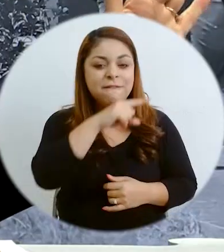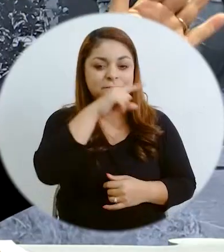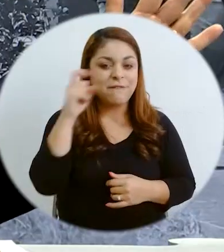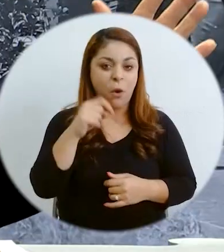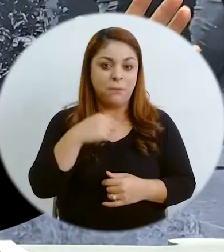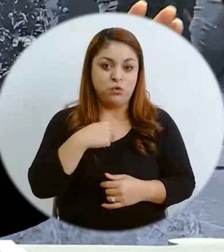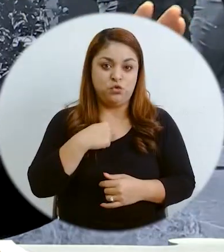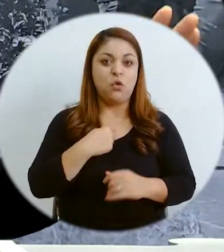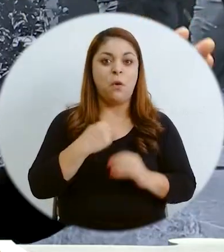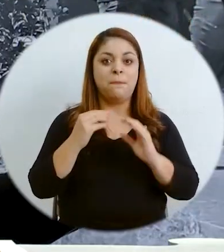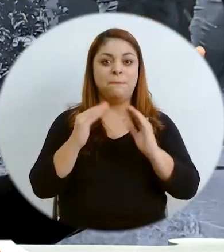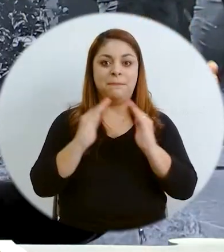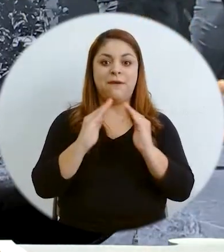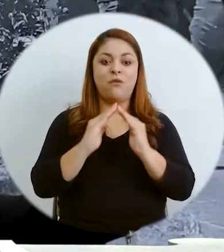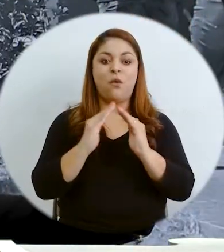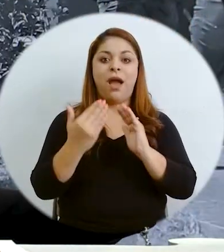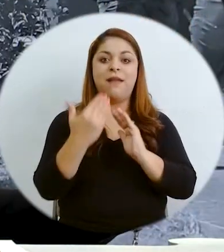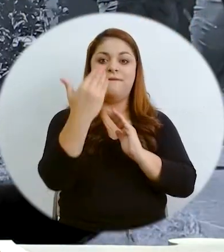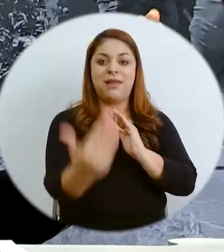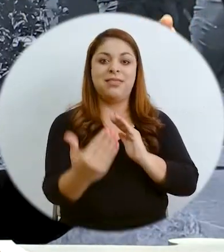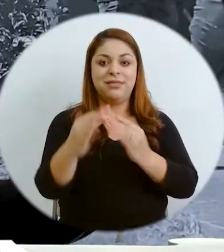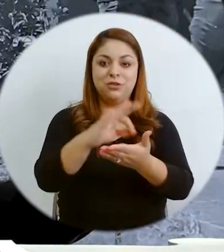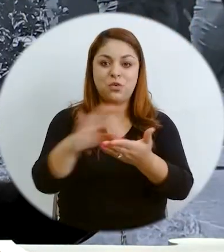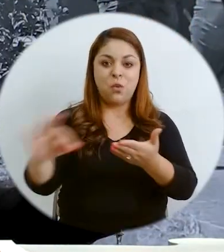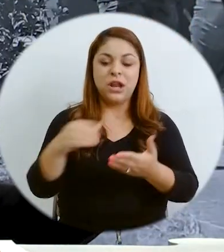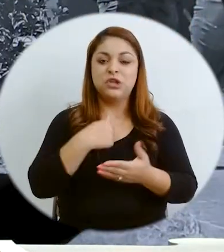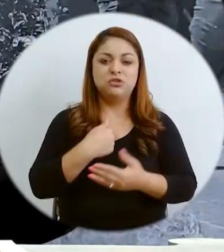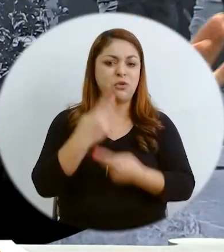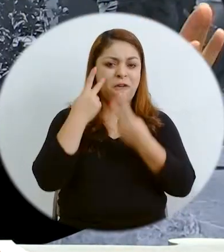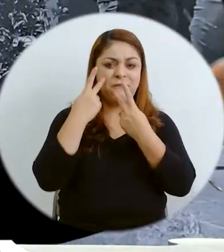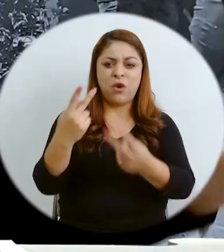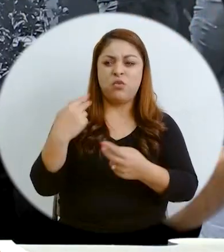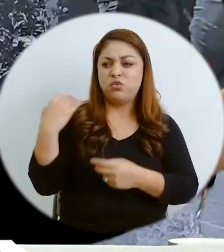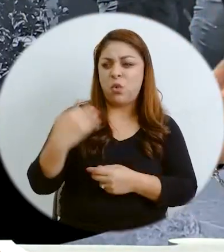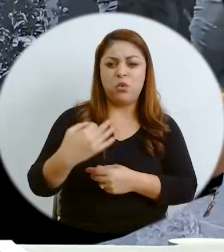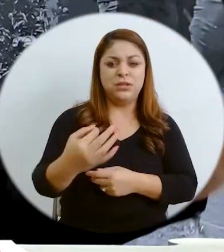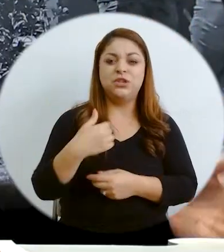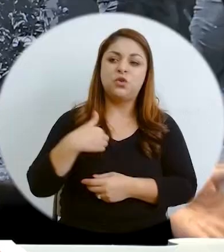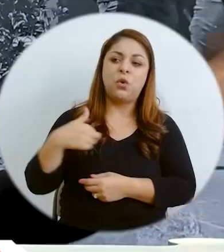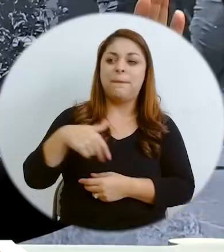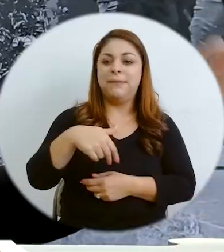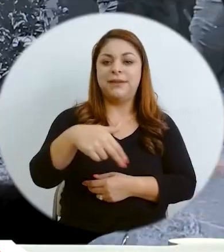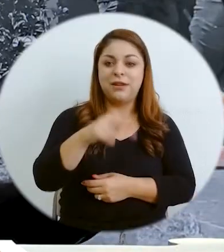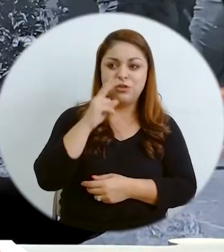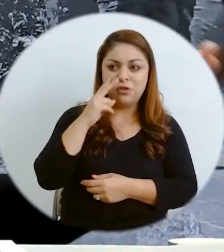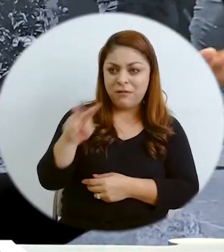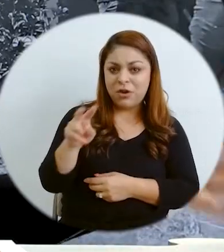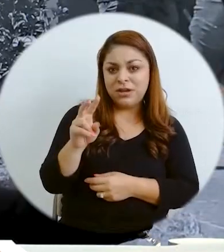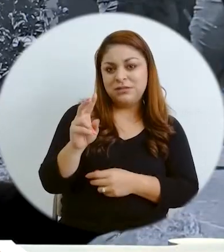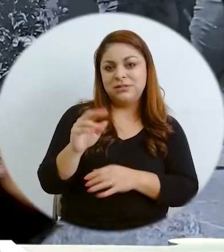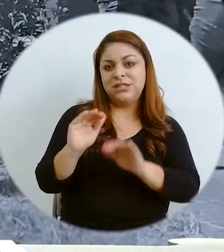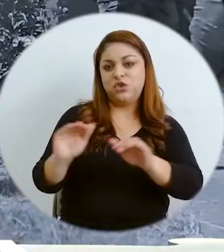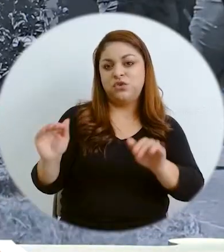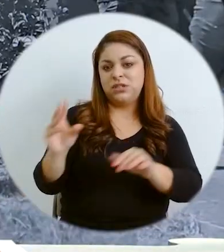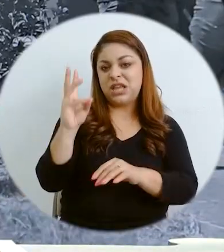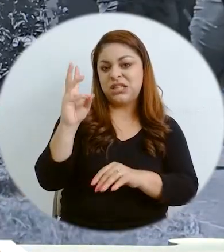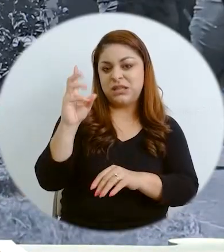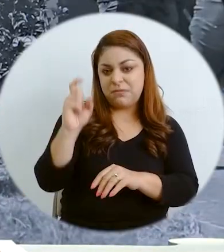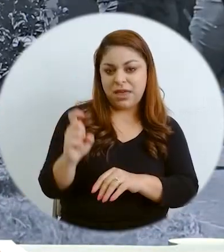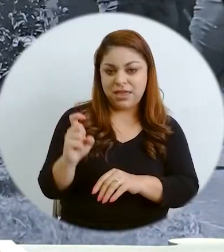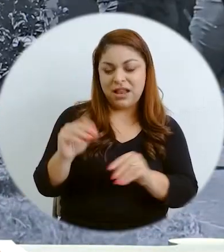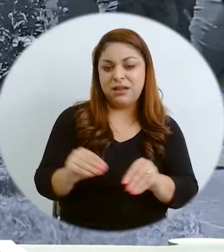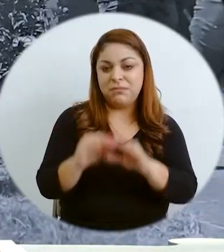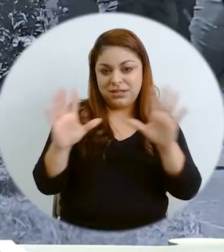lo que les voy a decir, pero es que yo vivo al frente de una escuela y creo que lo veo todos los días cada vez que salgo a caminar, más o menos por la hora en que los chicos van llegando a 6:30 de la